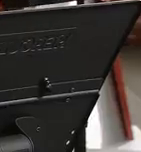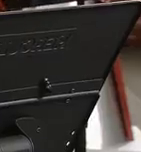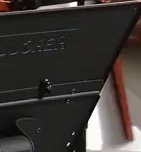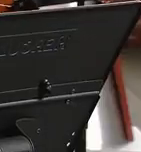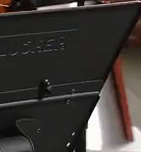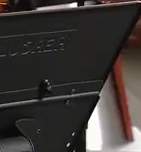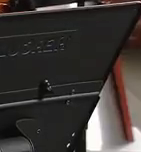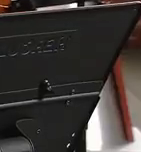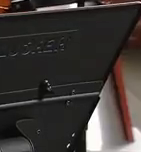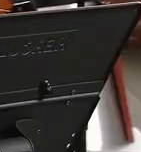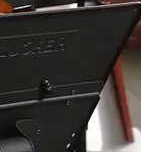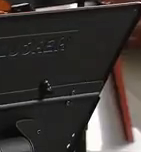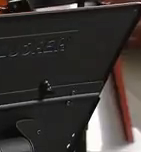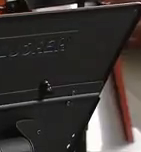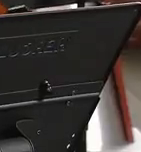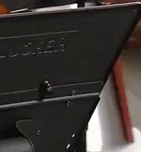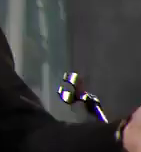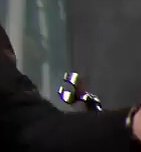Ven a